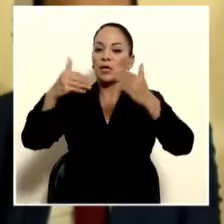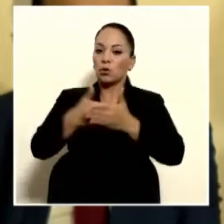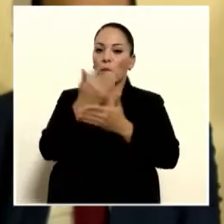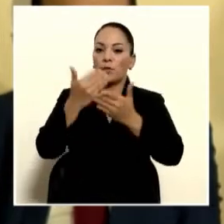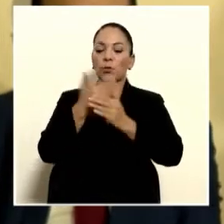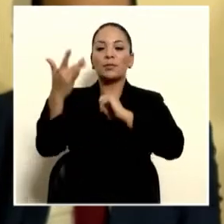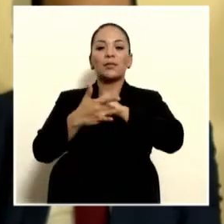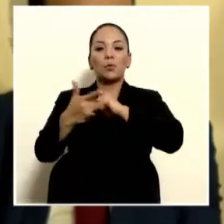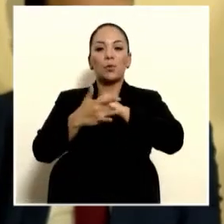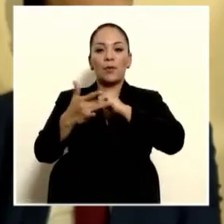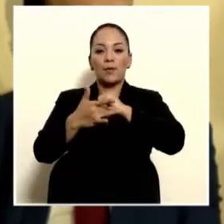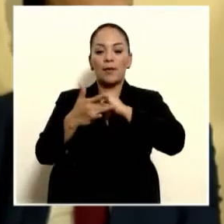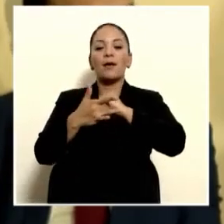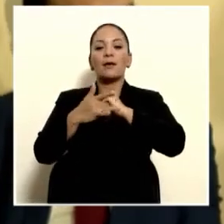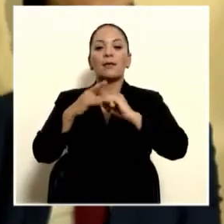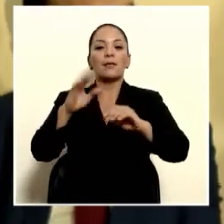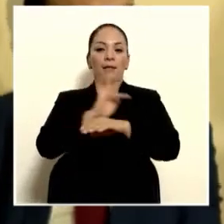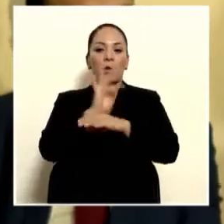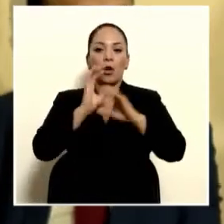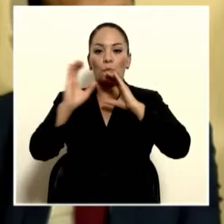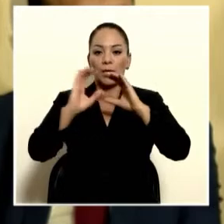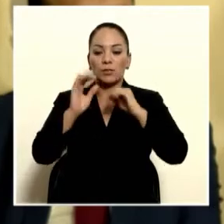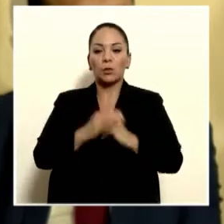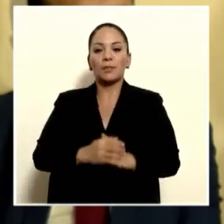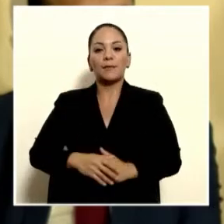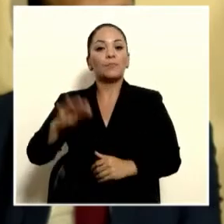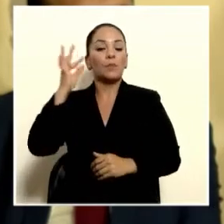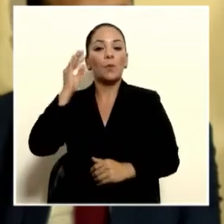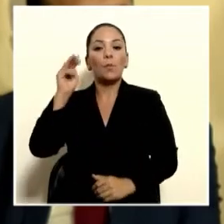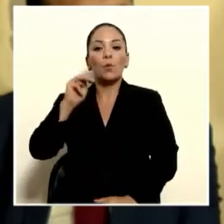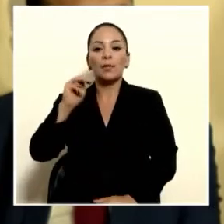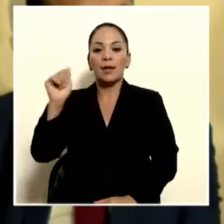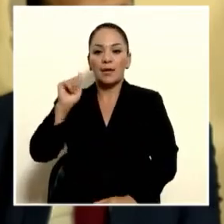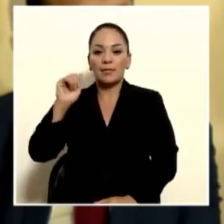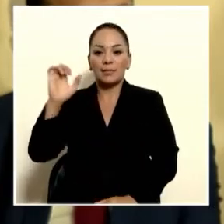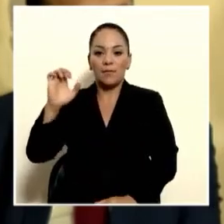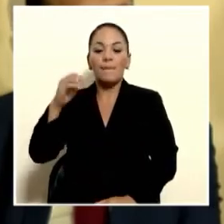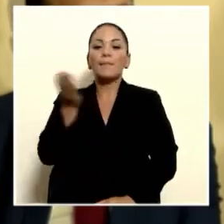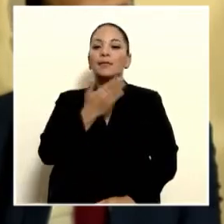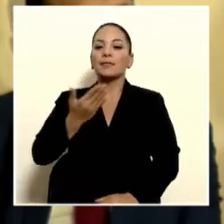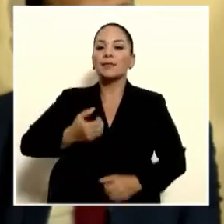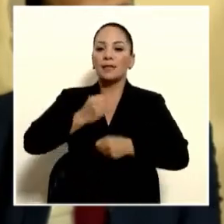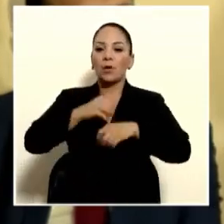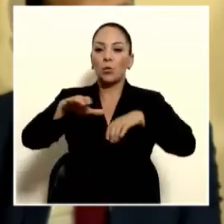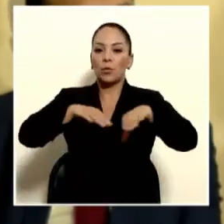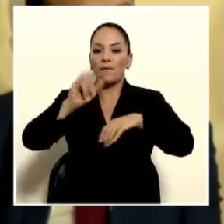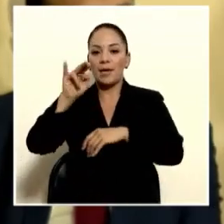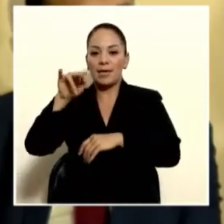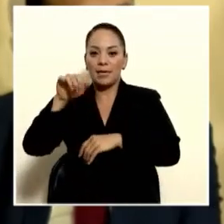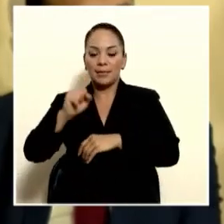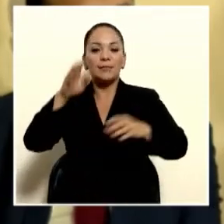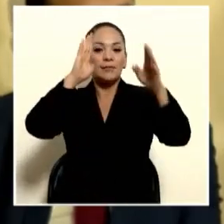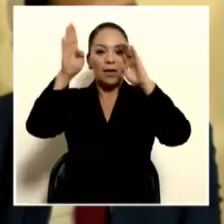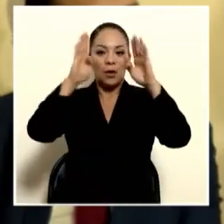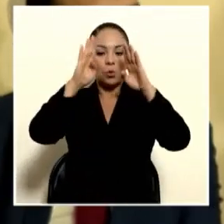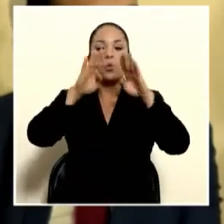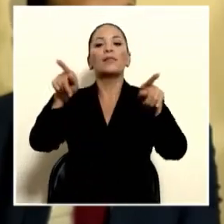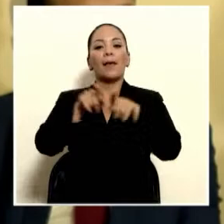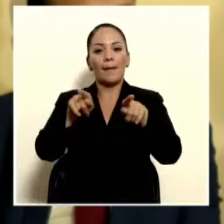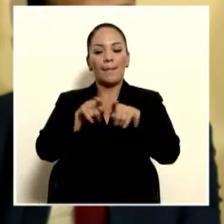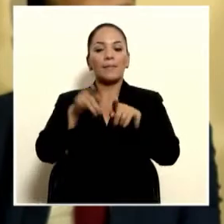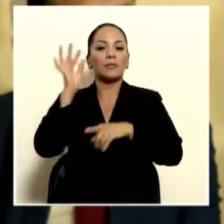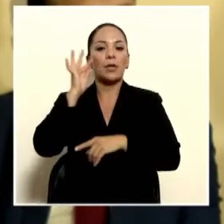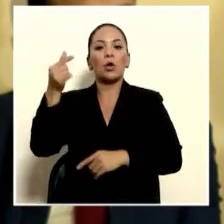Innovación, Tecnología y Telecomunicaciones, la señora Mónica Araya Esquivel, presidenta ejecutiva del INS. Un saludo además a la